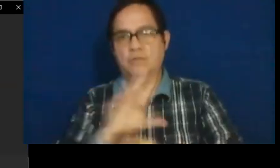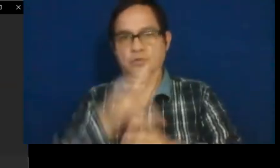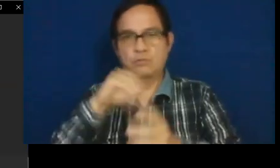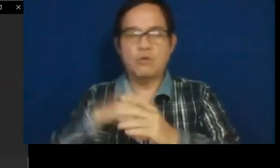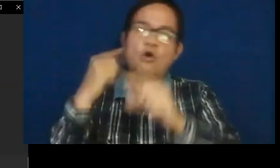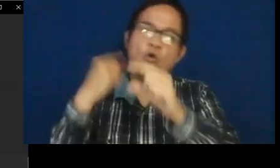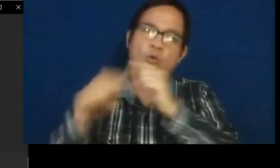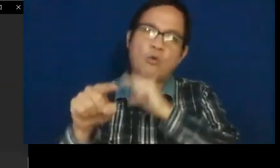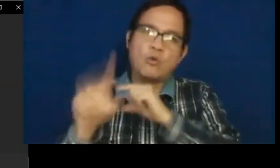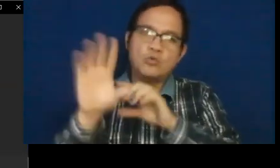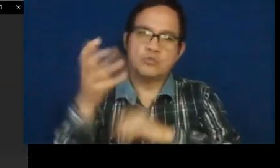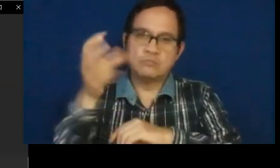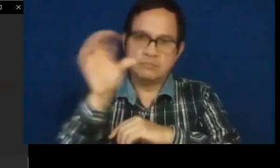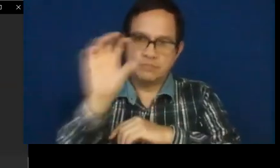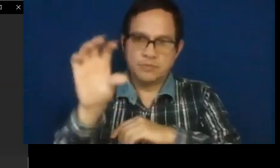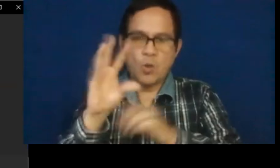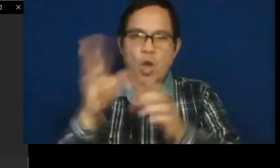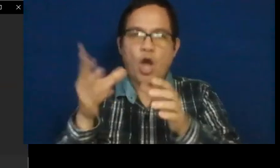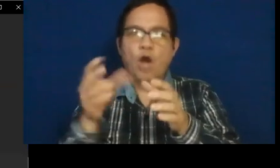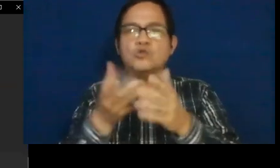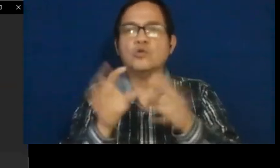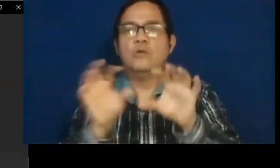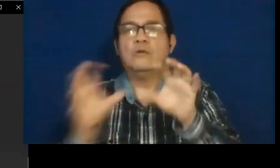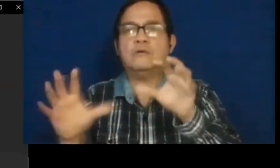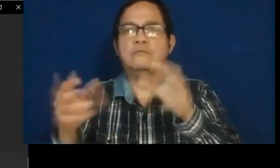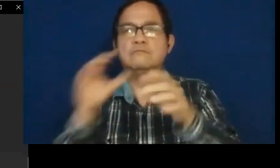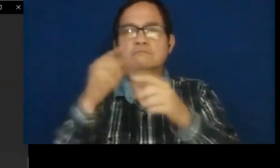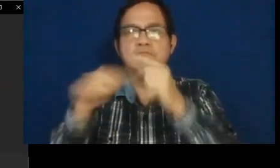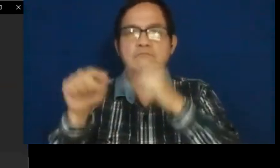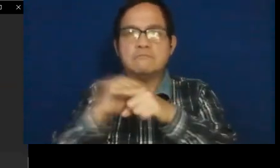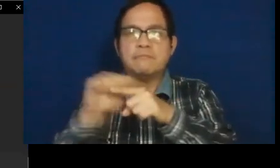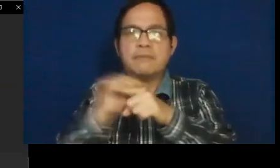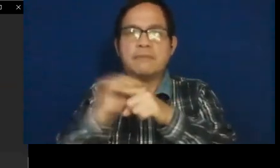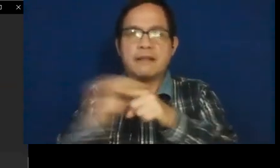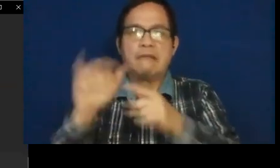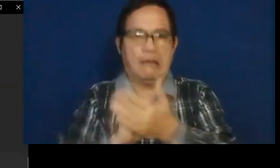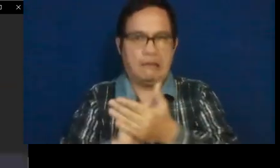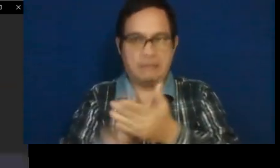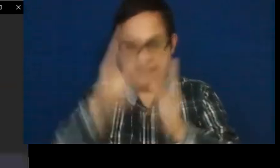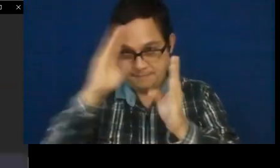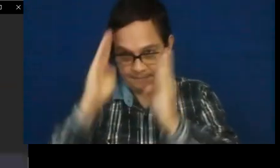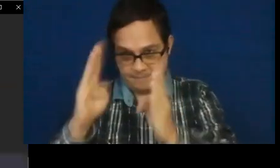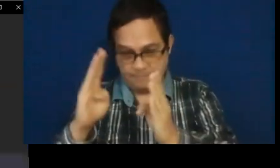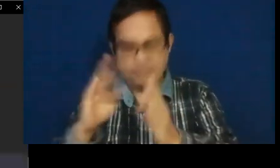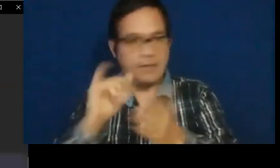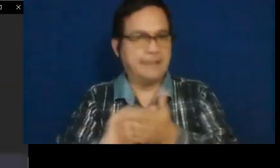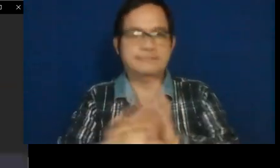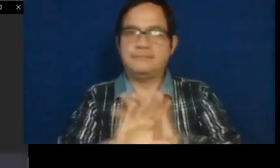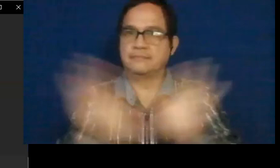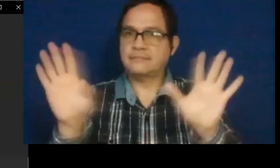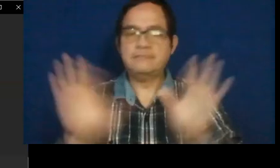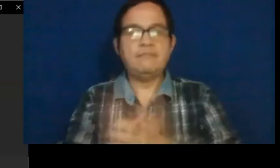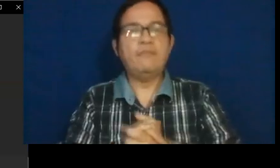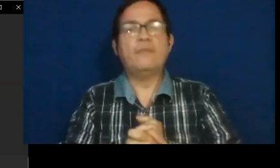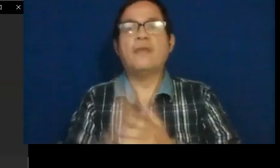de componente práctico, pues obviamente me va a llegar el correo interno y ese es el que le voy a dar prioridad para calificar. Ok, Entonces, listo. si alguno